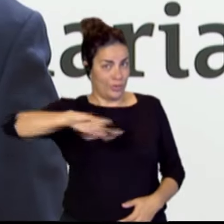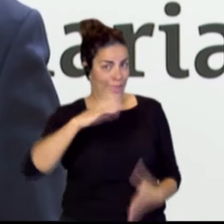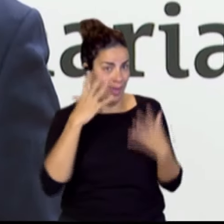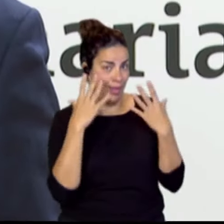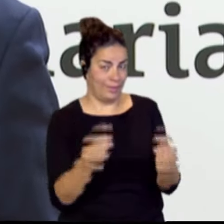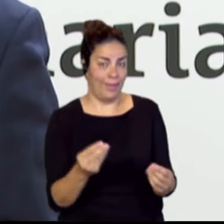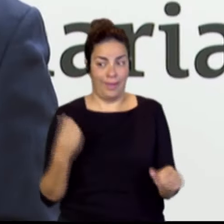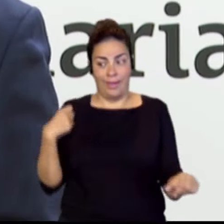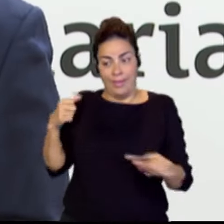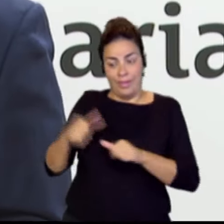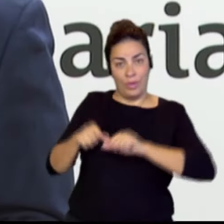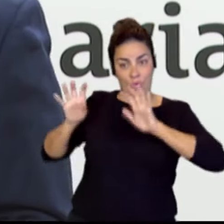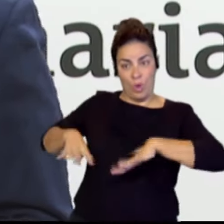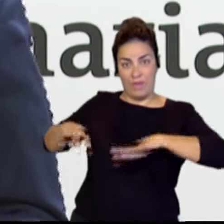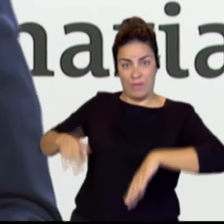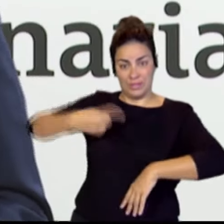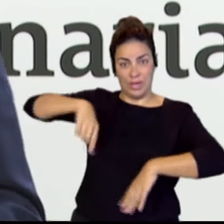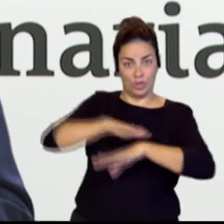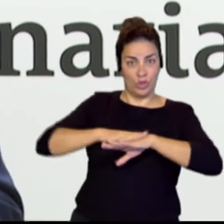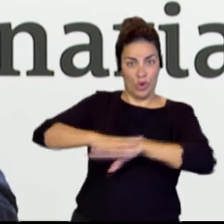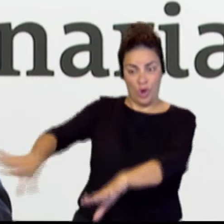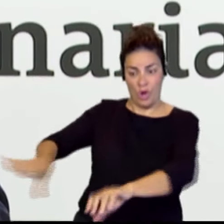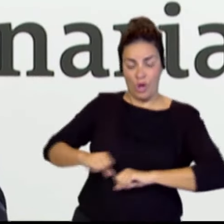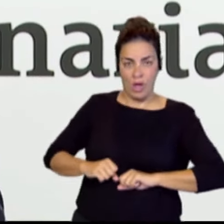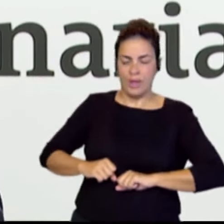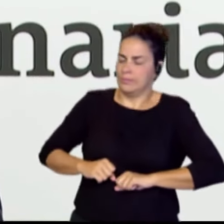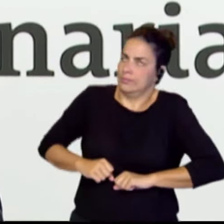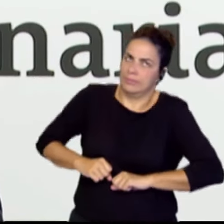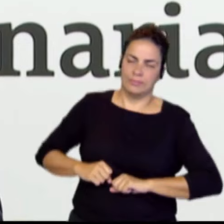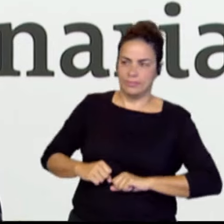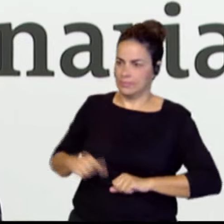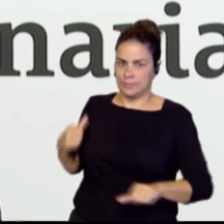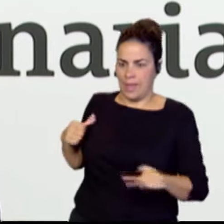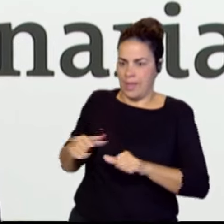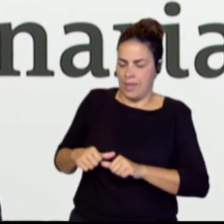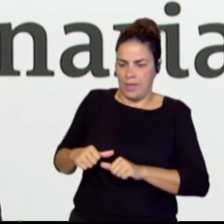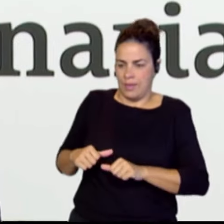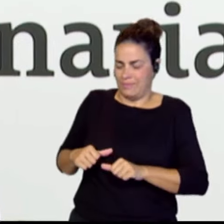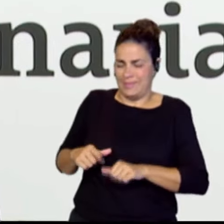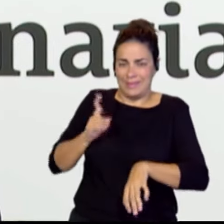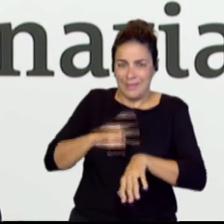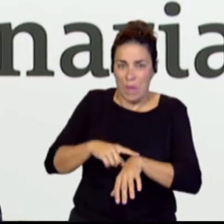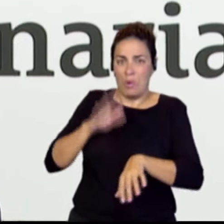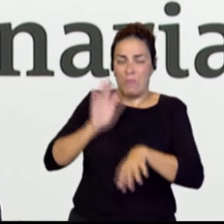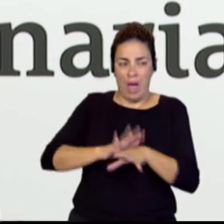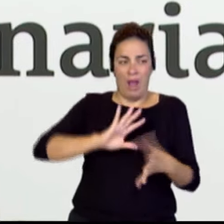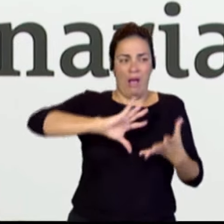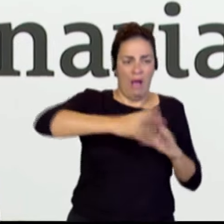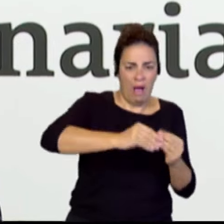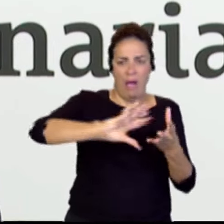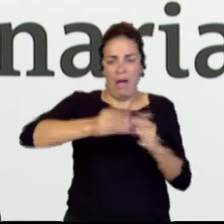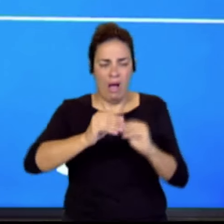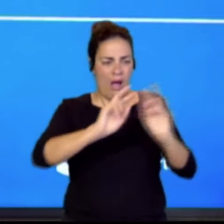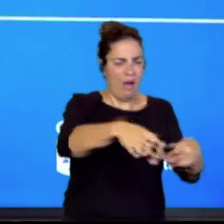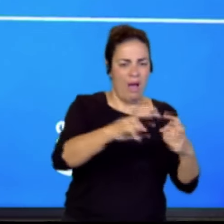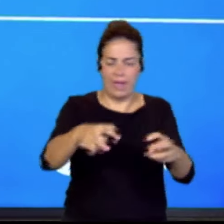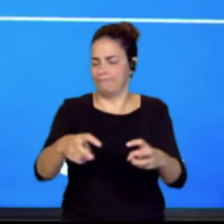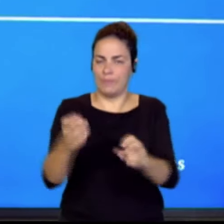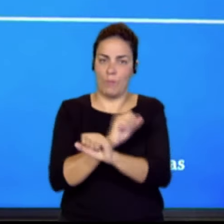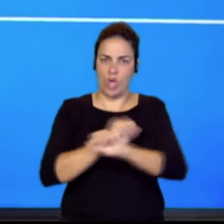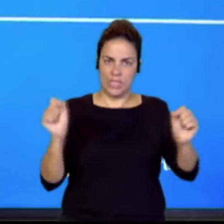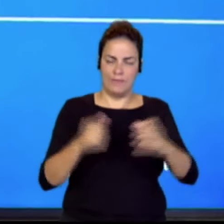meses que llevamos en el gobierno es materialmente imposible acometer las actuaciones que requieren